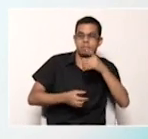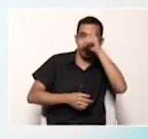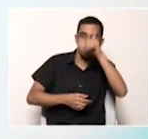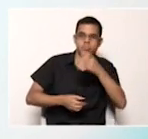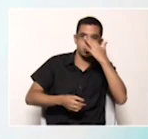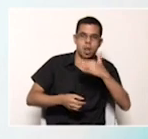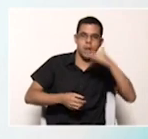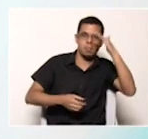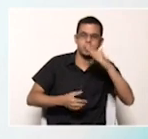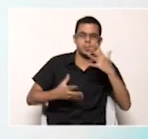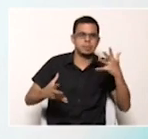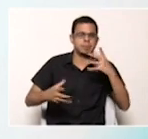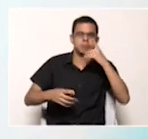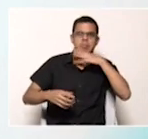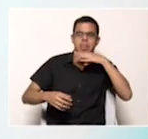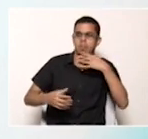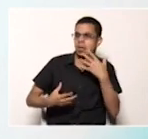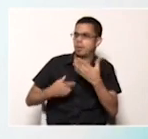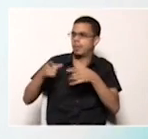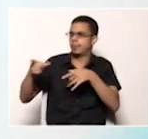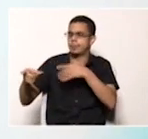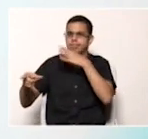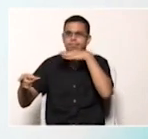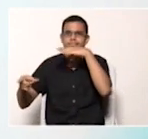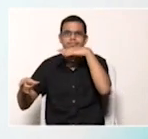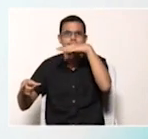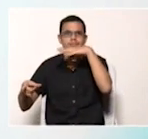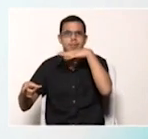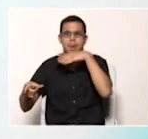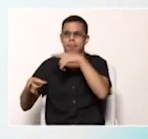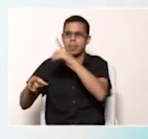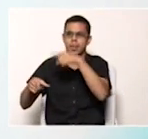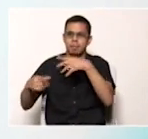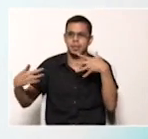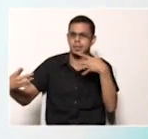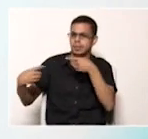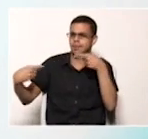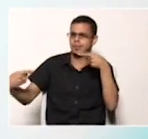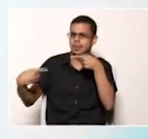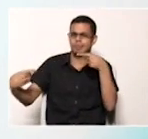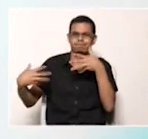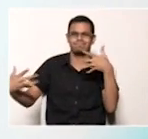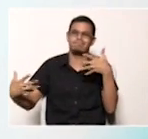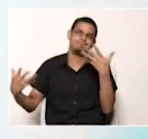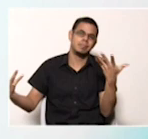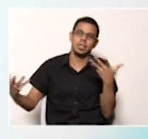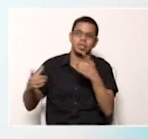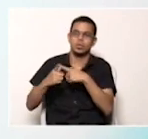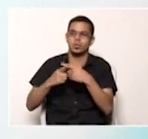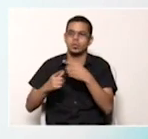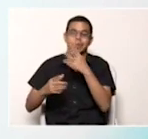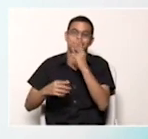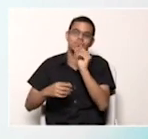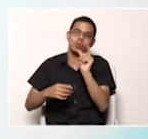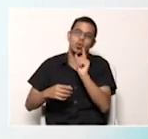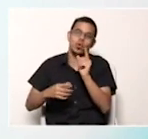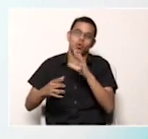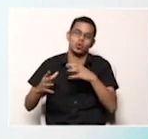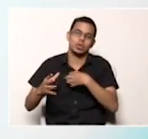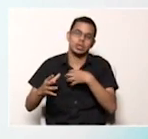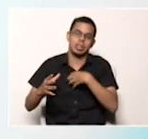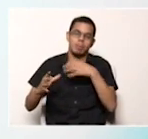estamos irritables, entonces el aprendizaje no se va a dar. De manera que una excelente fórmula para